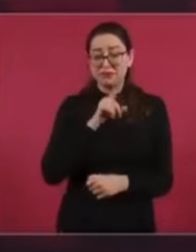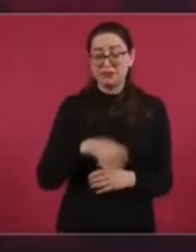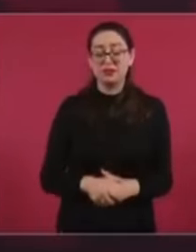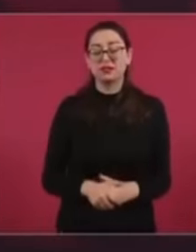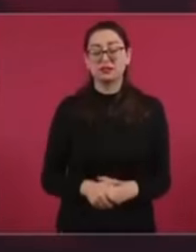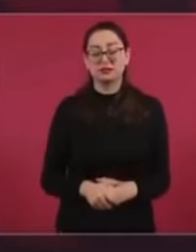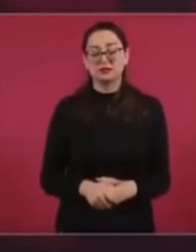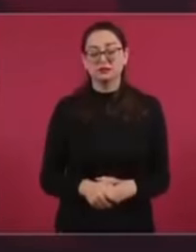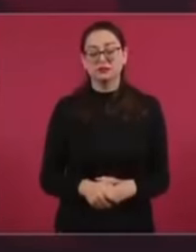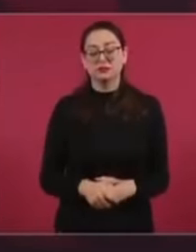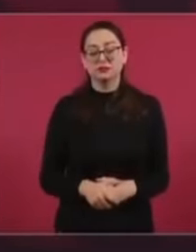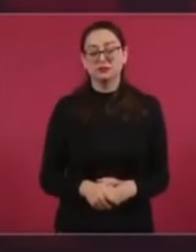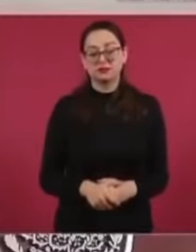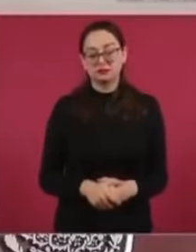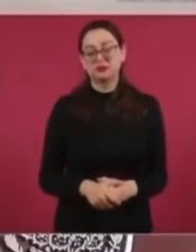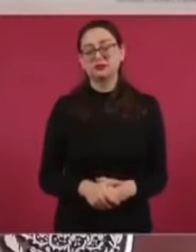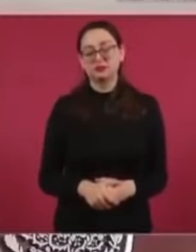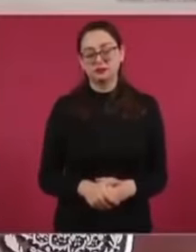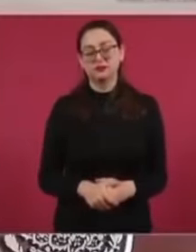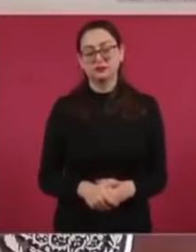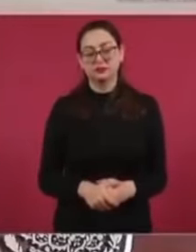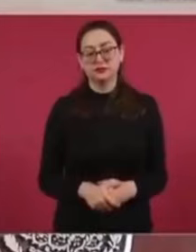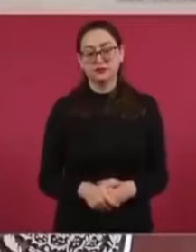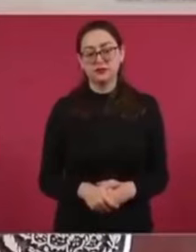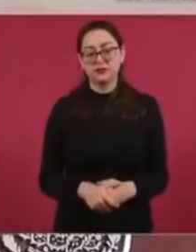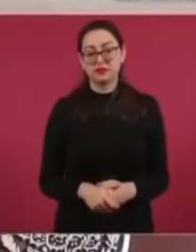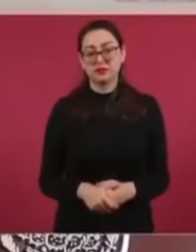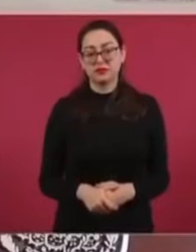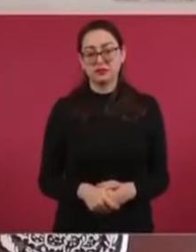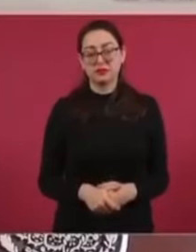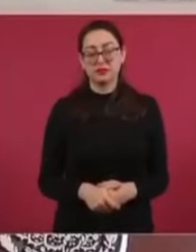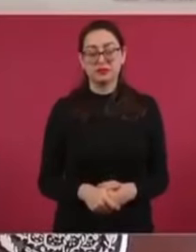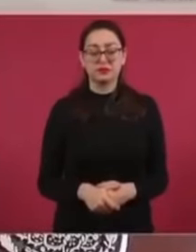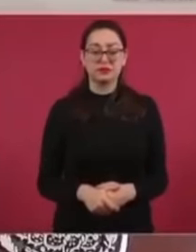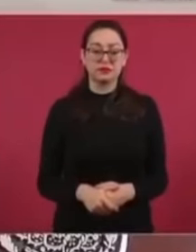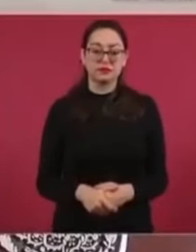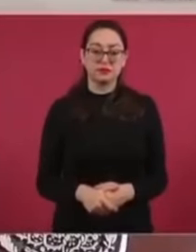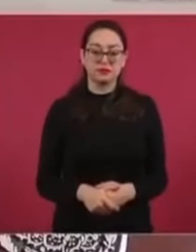Están, desde luego, muy molestos